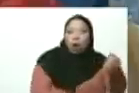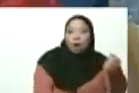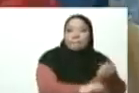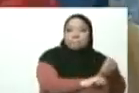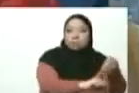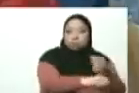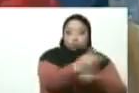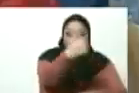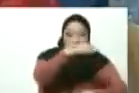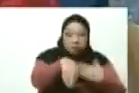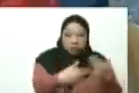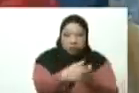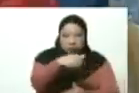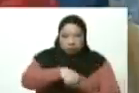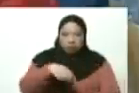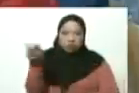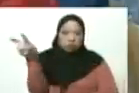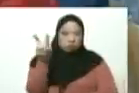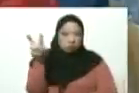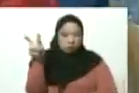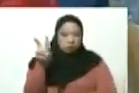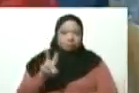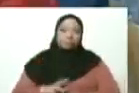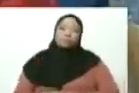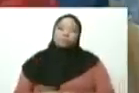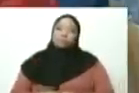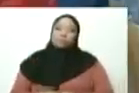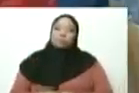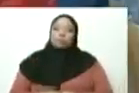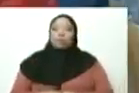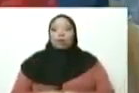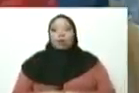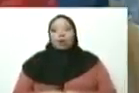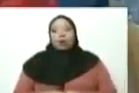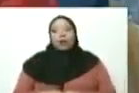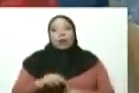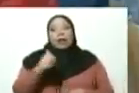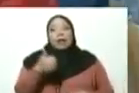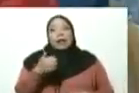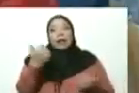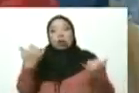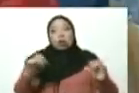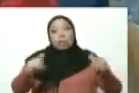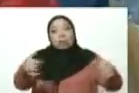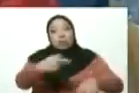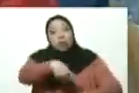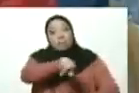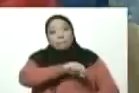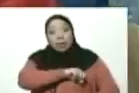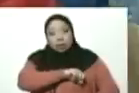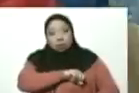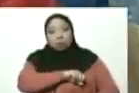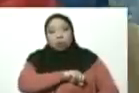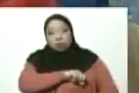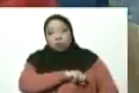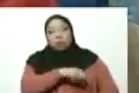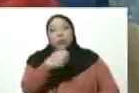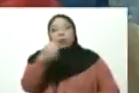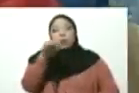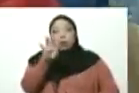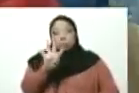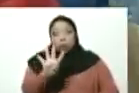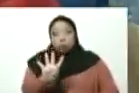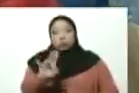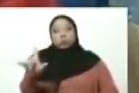14 de julio se ejecutó desde españa la extradición activa del ciudadano ernesto quintero